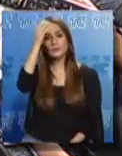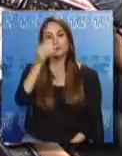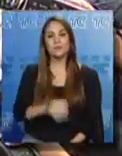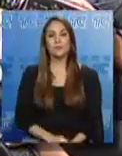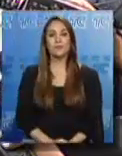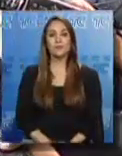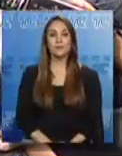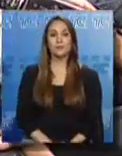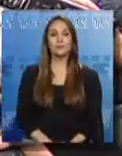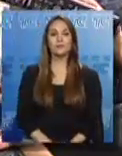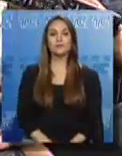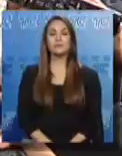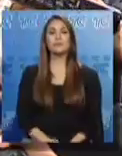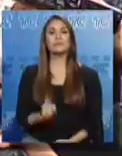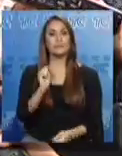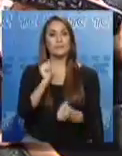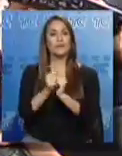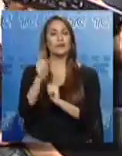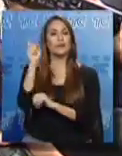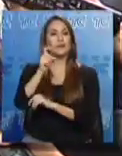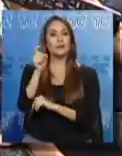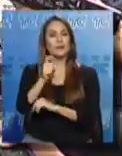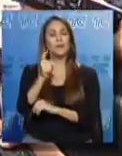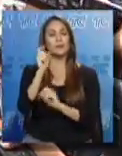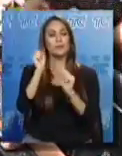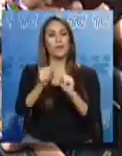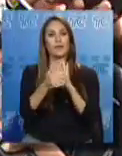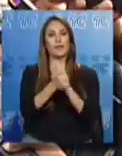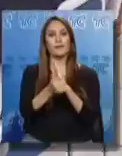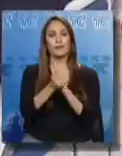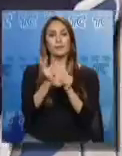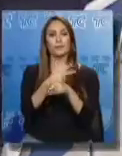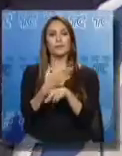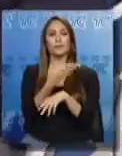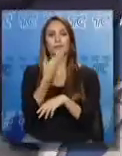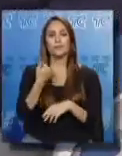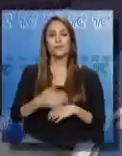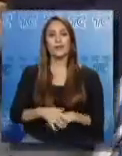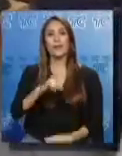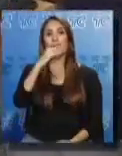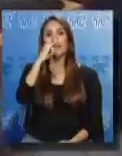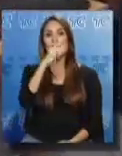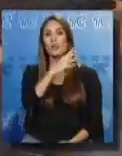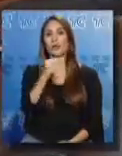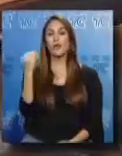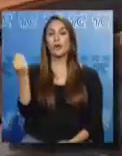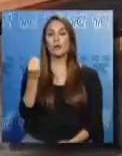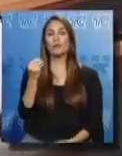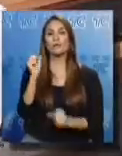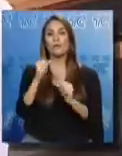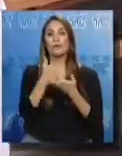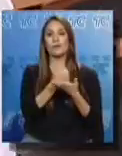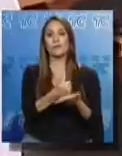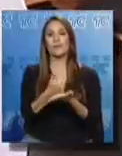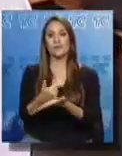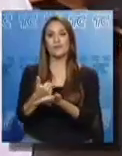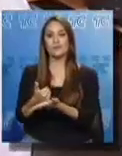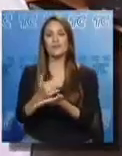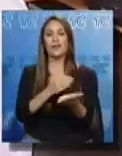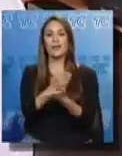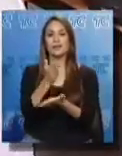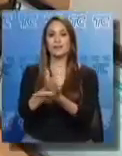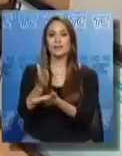Paso necesario y condición habilitante para ser más productivos. Los niños y jóvenes son los más beneficiados al tener acceso a las